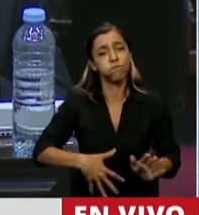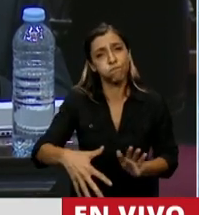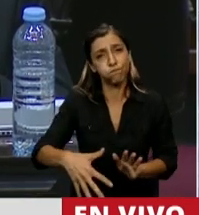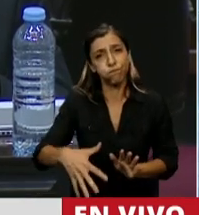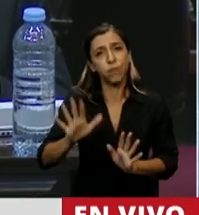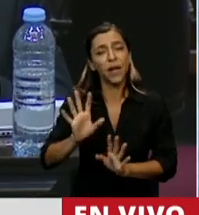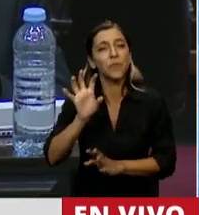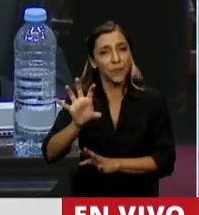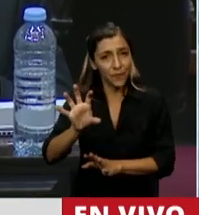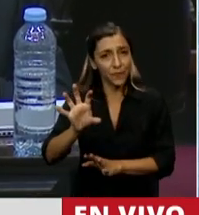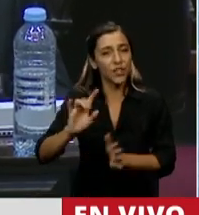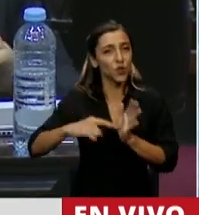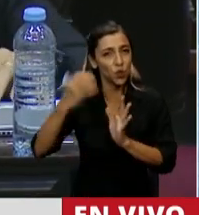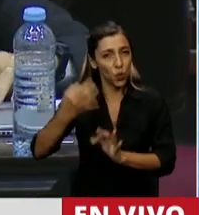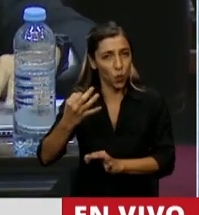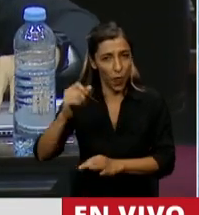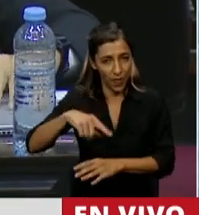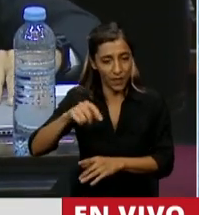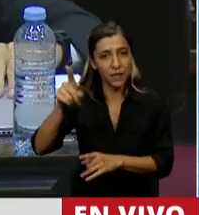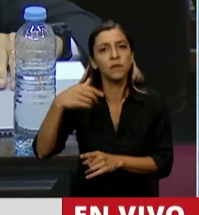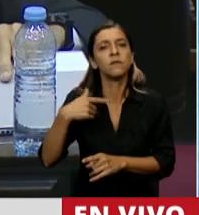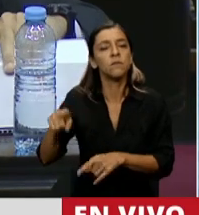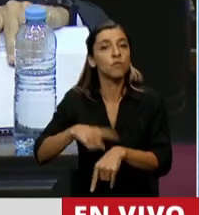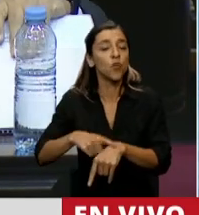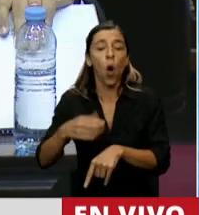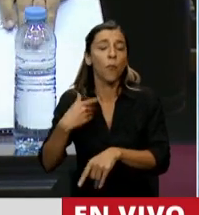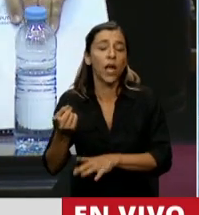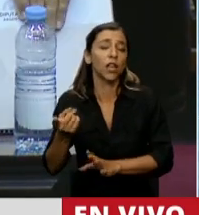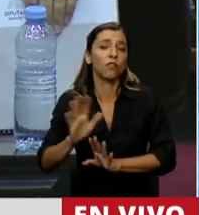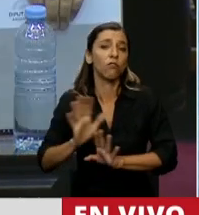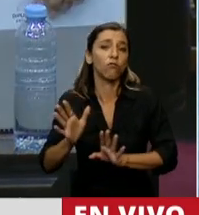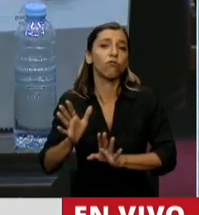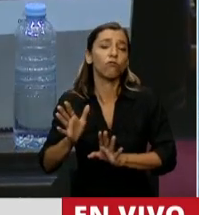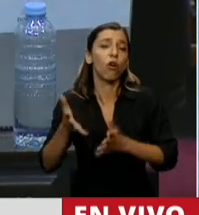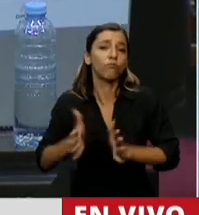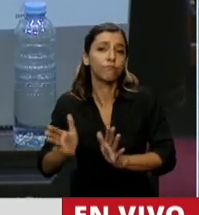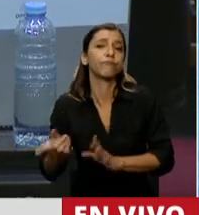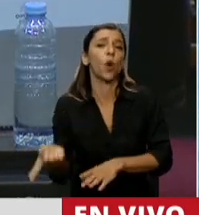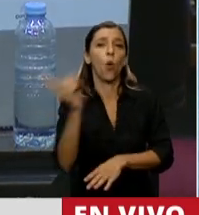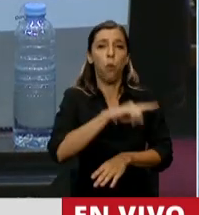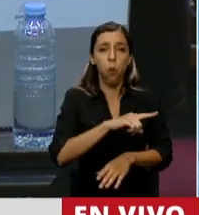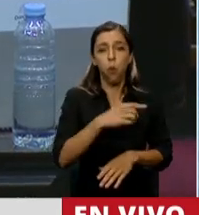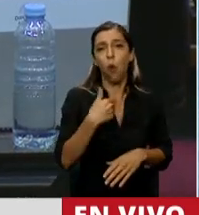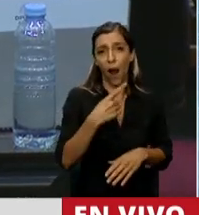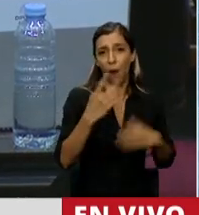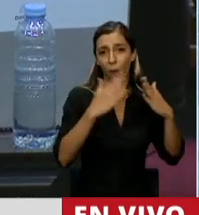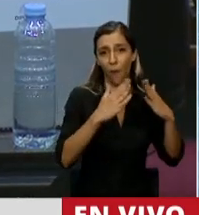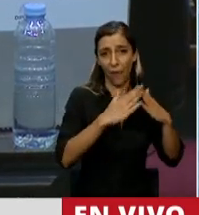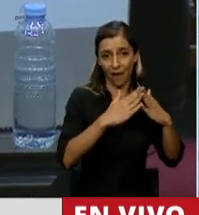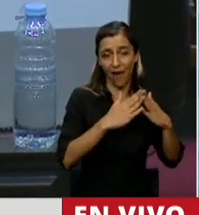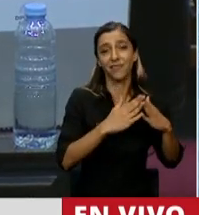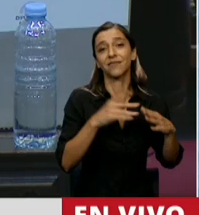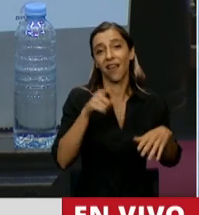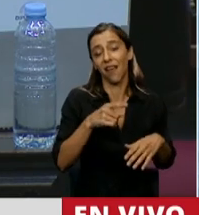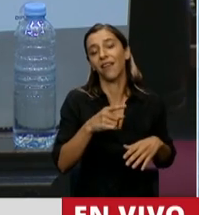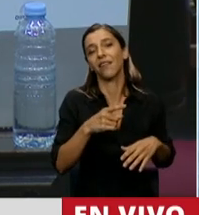a su domicilio y lleva puesto un implante, porque si hay algo que se trabaja es justamente de garantizar los derechos sexuales y reproductivos y cuidar